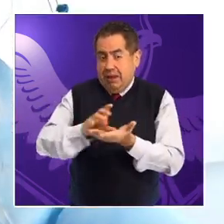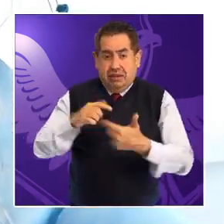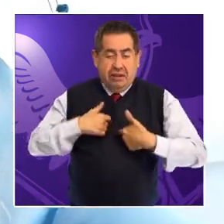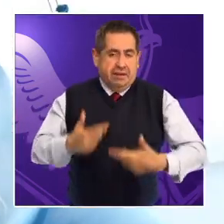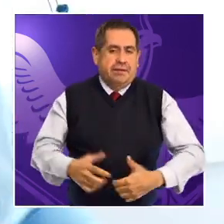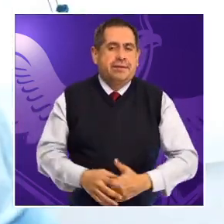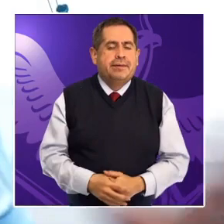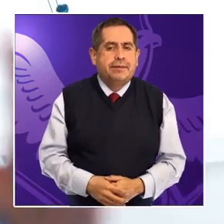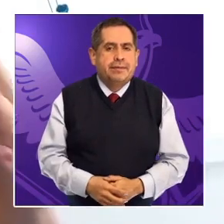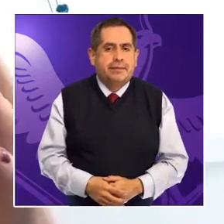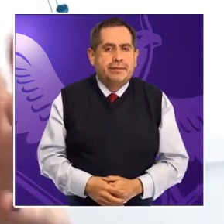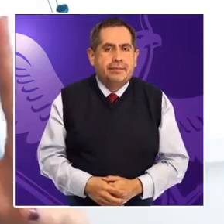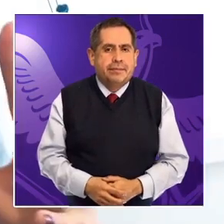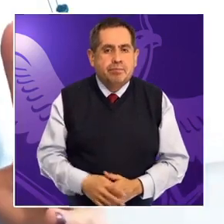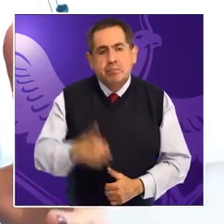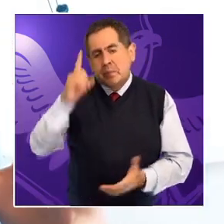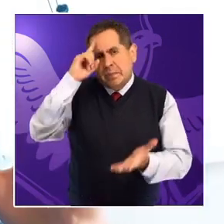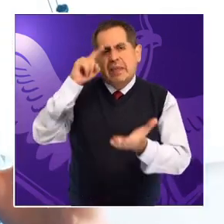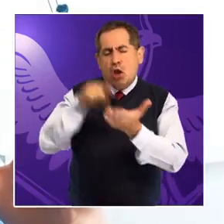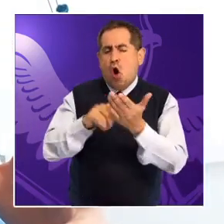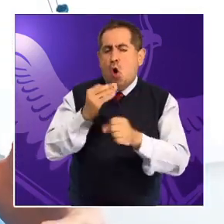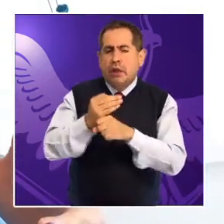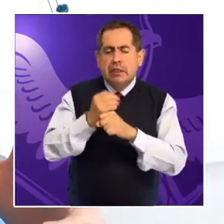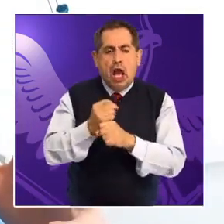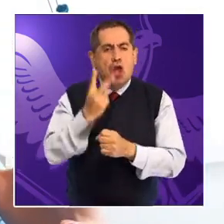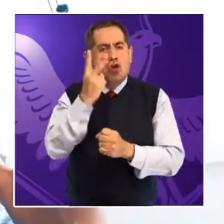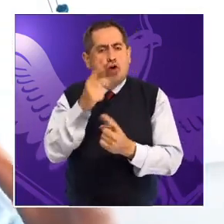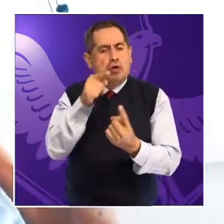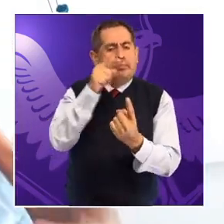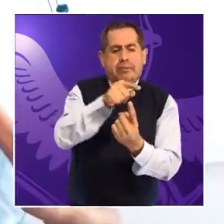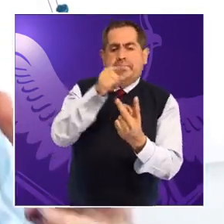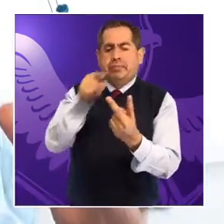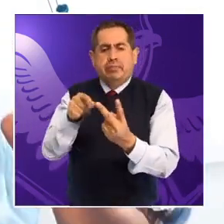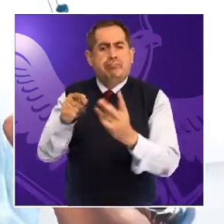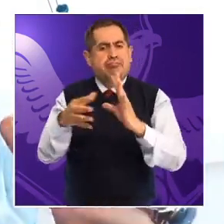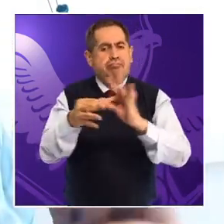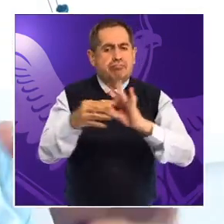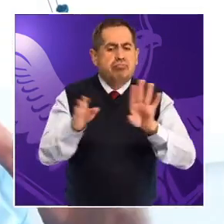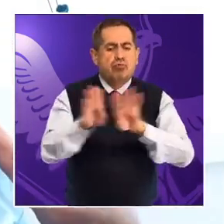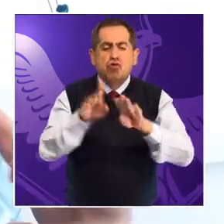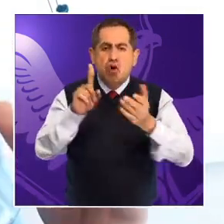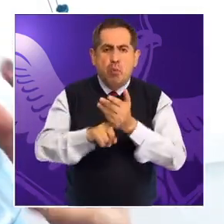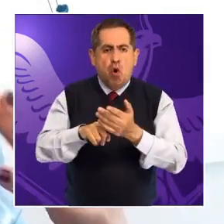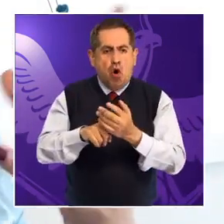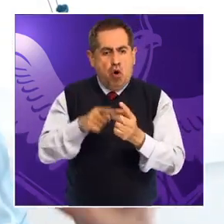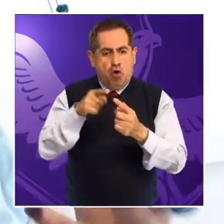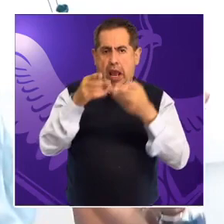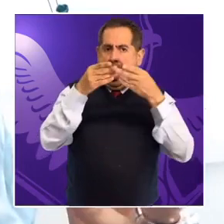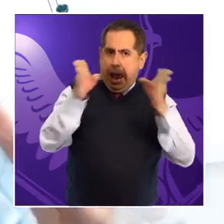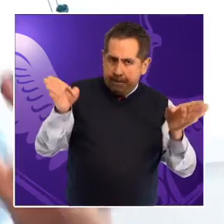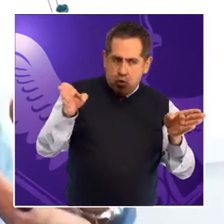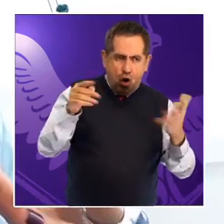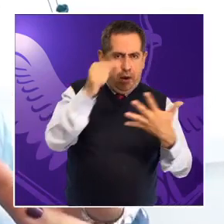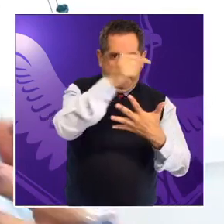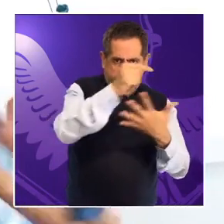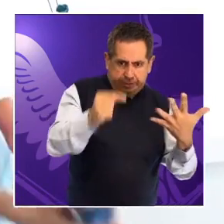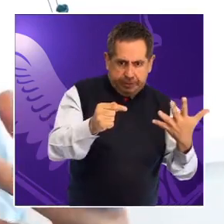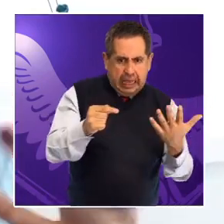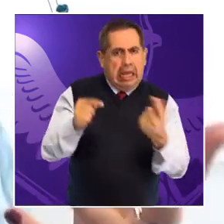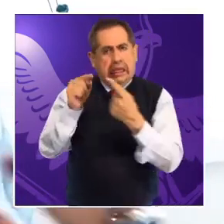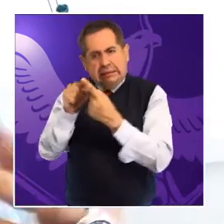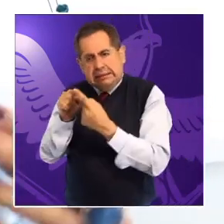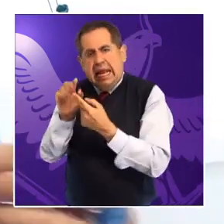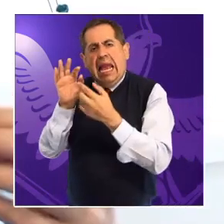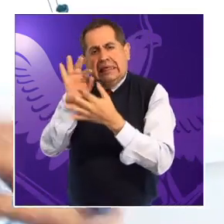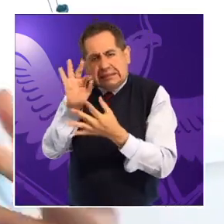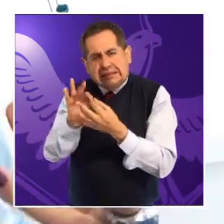nos exige un doble abordaje, ¿no? Es decir, un abordaje general y un abordaje particular. Por un lado, todas las